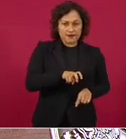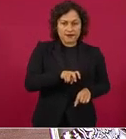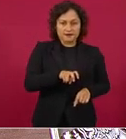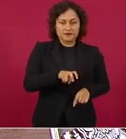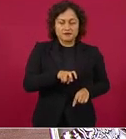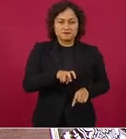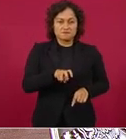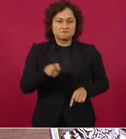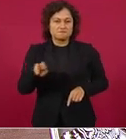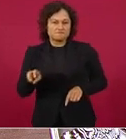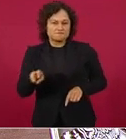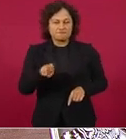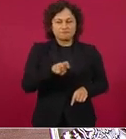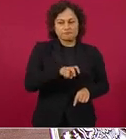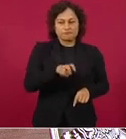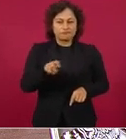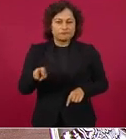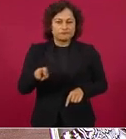objetivos,